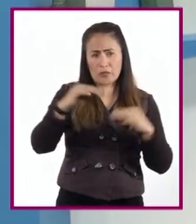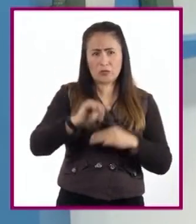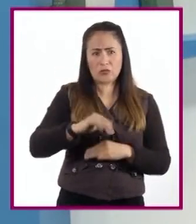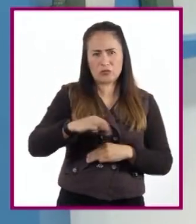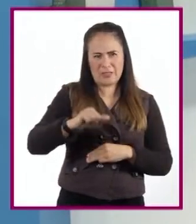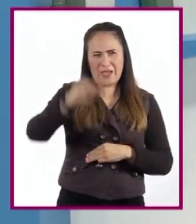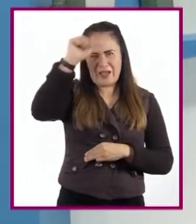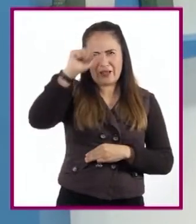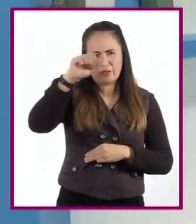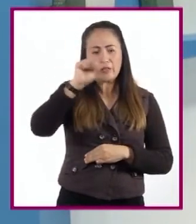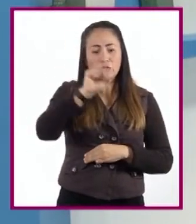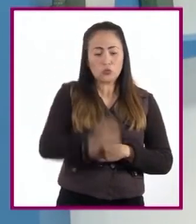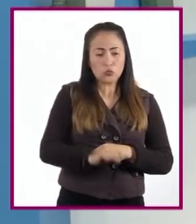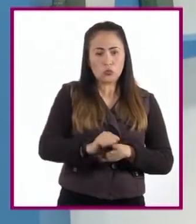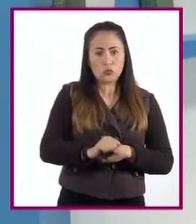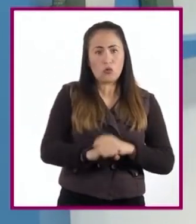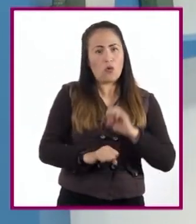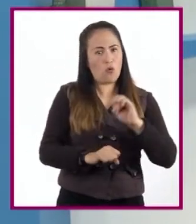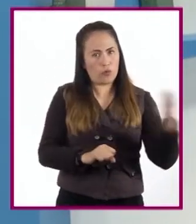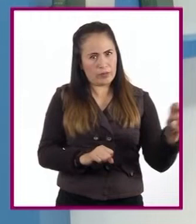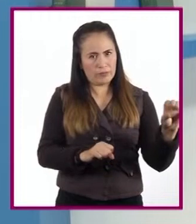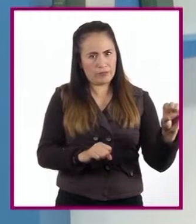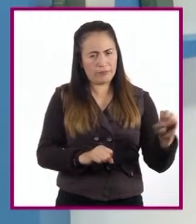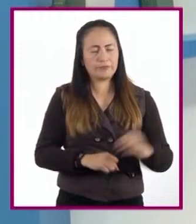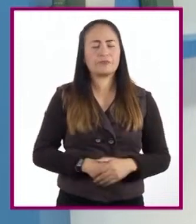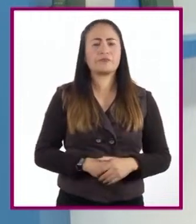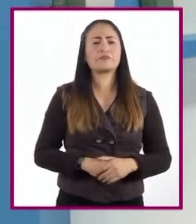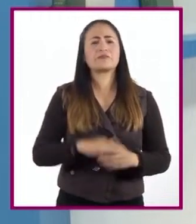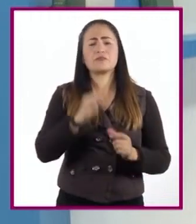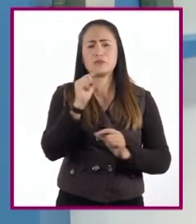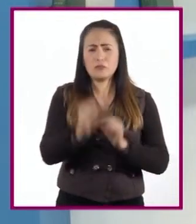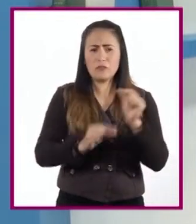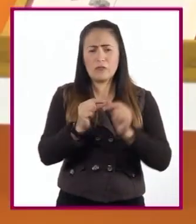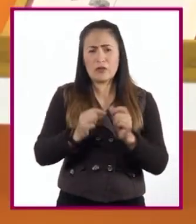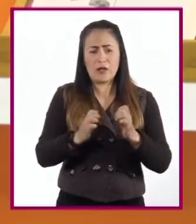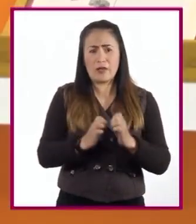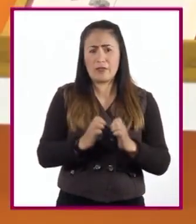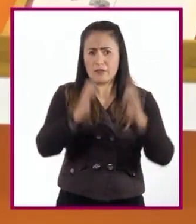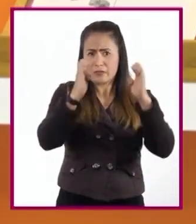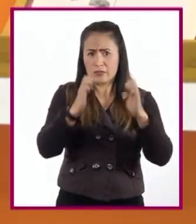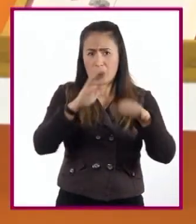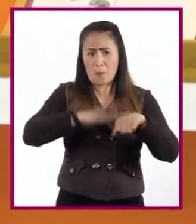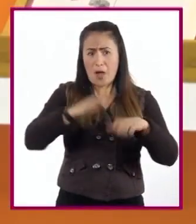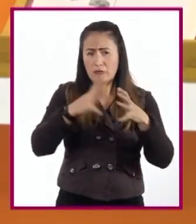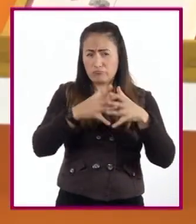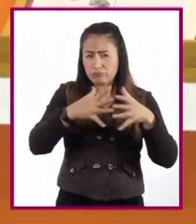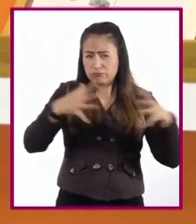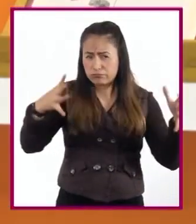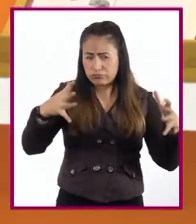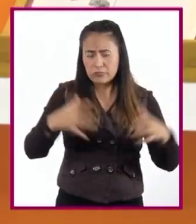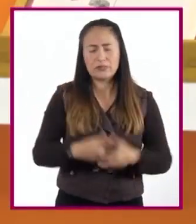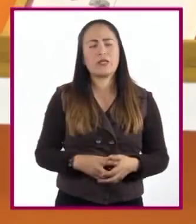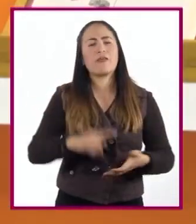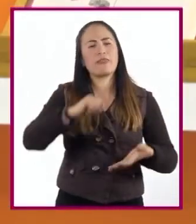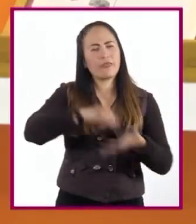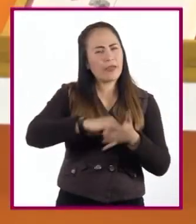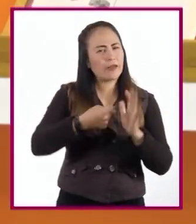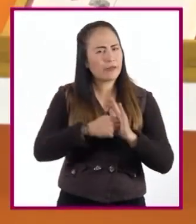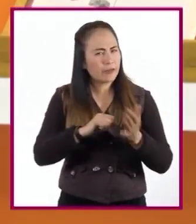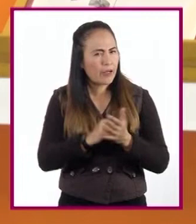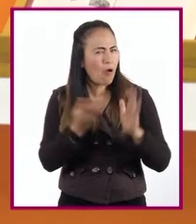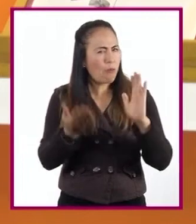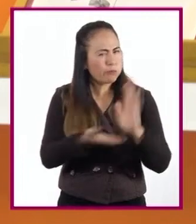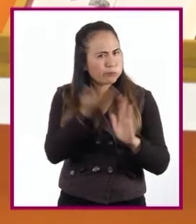sur y oriente. Sobre ella se continuó agrandando el edificio. La técnica constructiva consistía